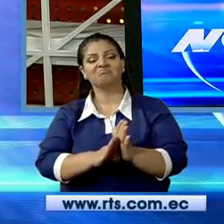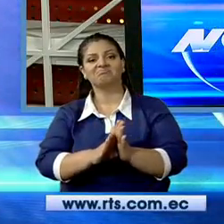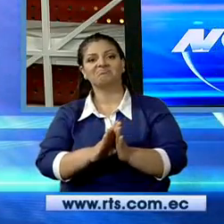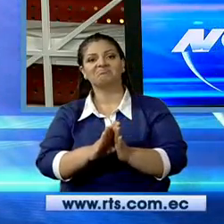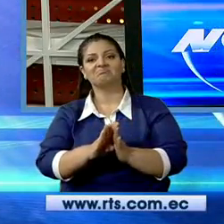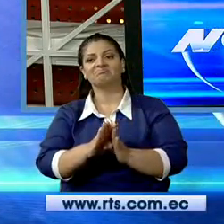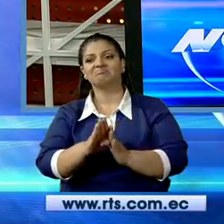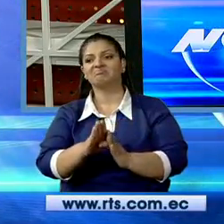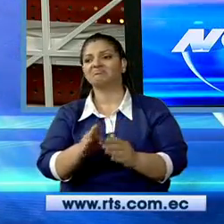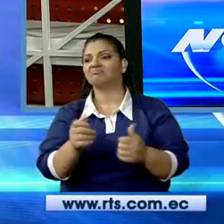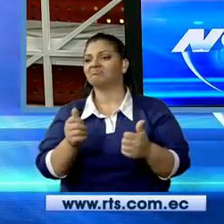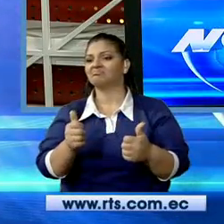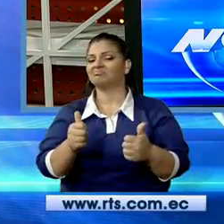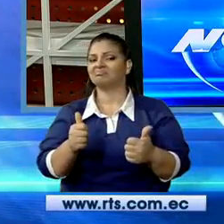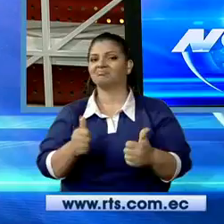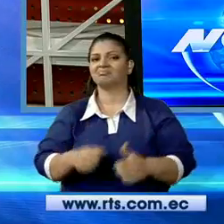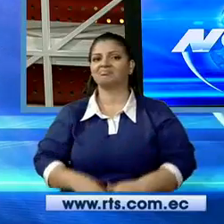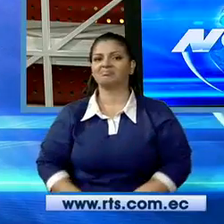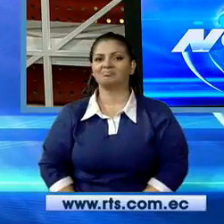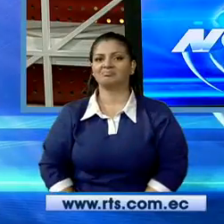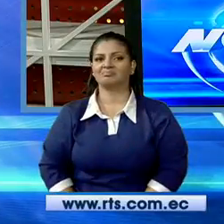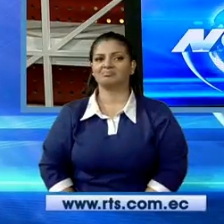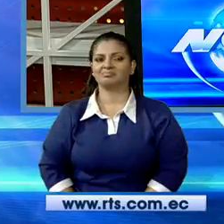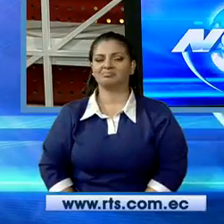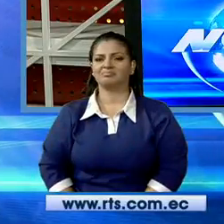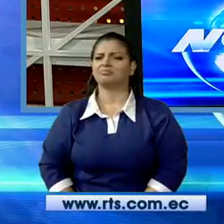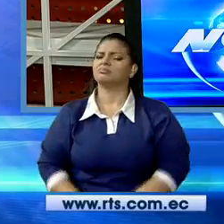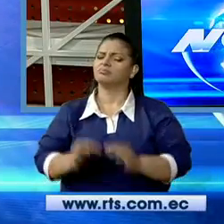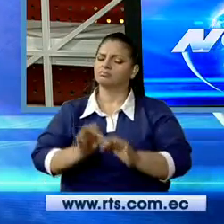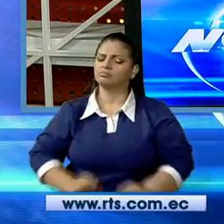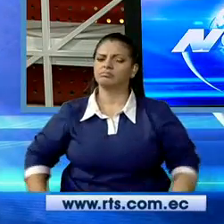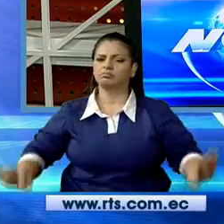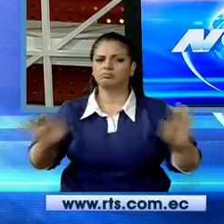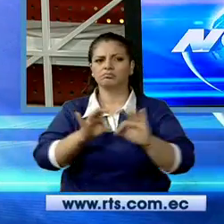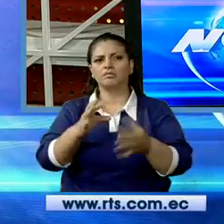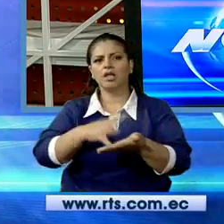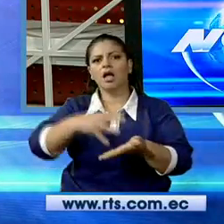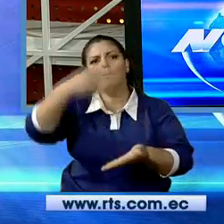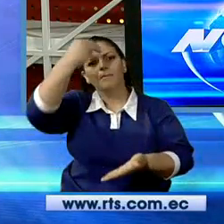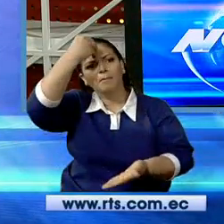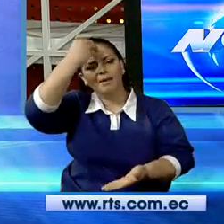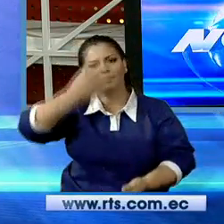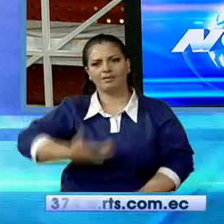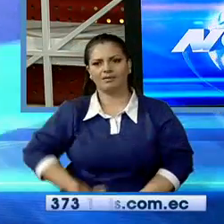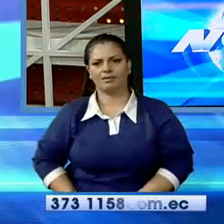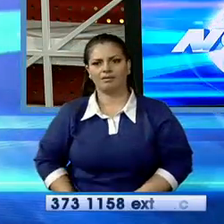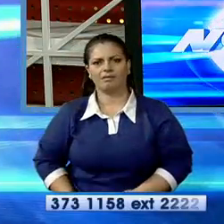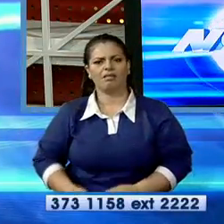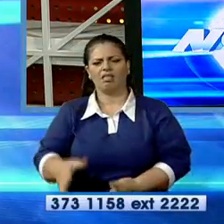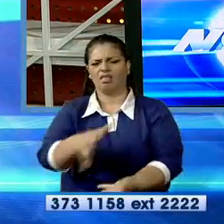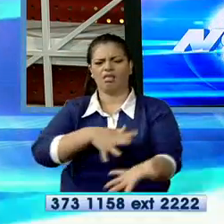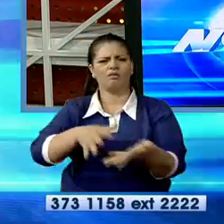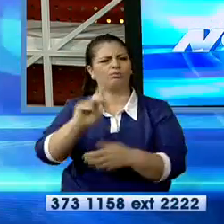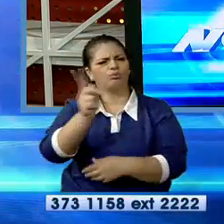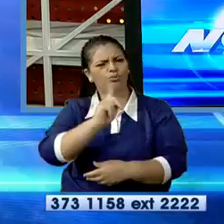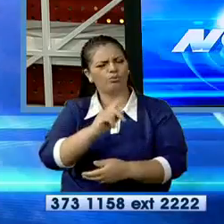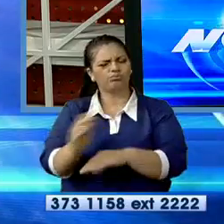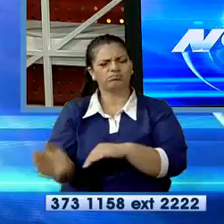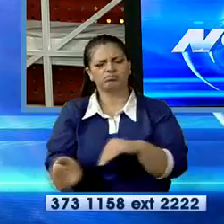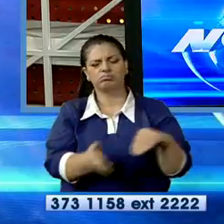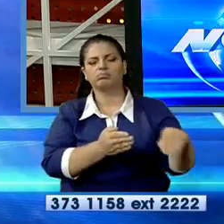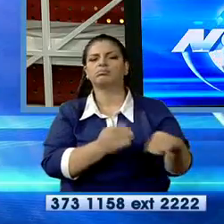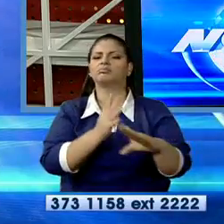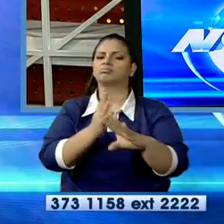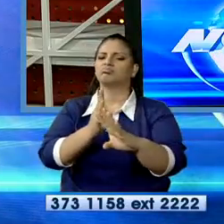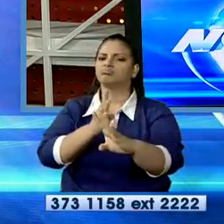en el comportamiento. Enhorabuena, es bien, importantísimo bien, tomar sí. conciencia de aquello para tener una mejor ciudad. Sí, así es, definitivamente. Bueno,